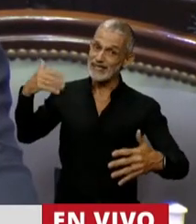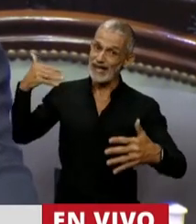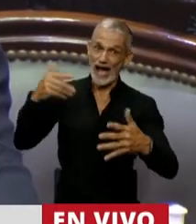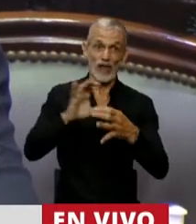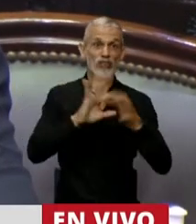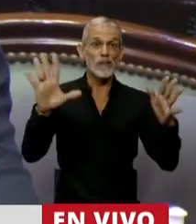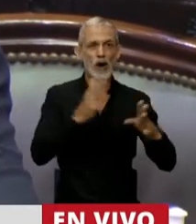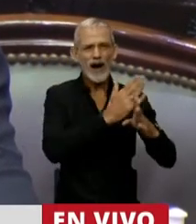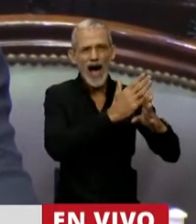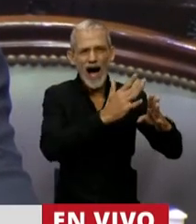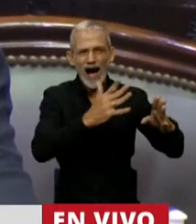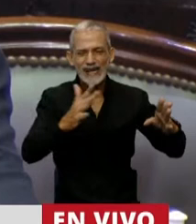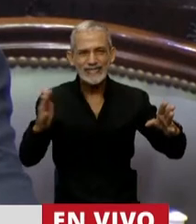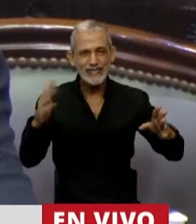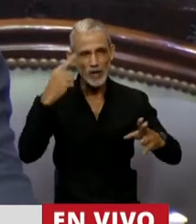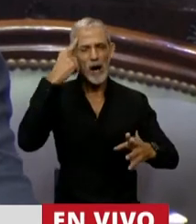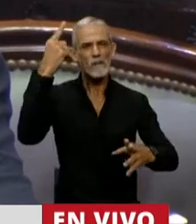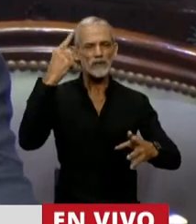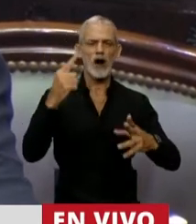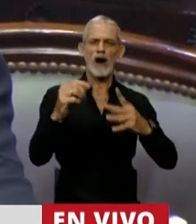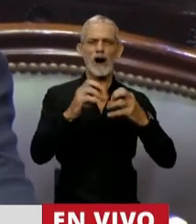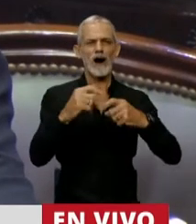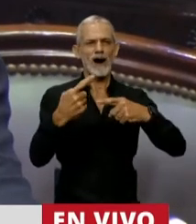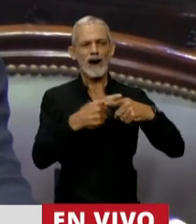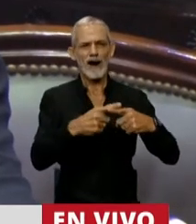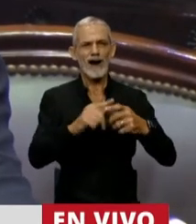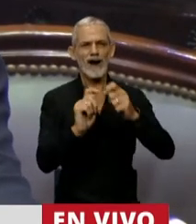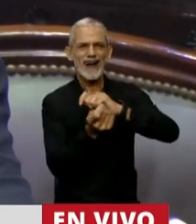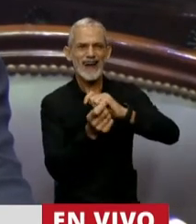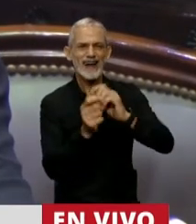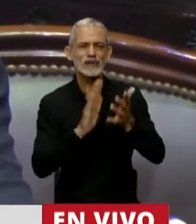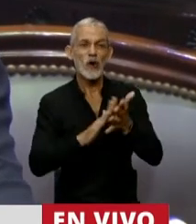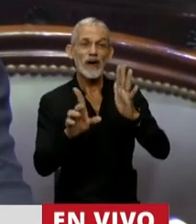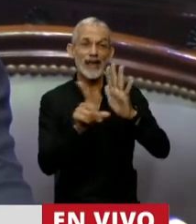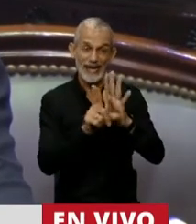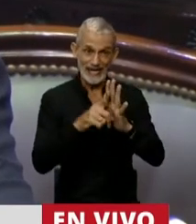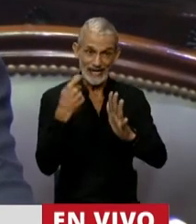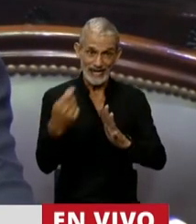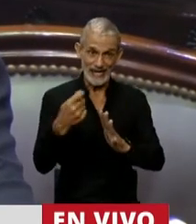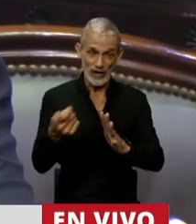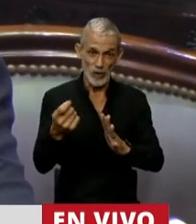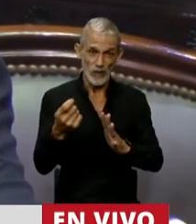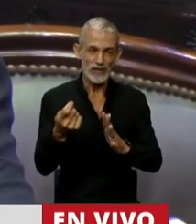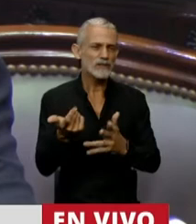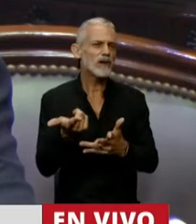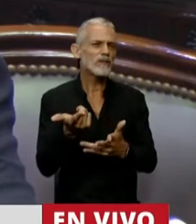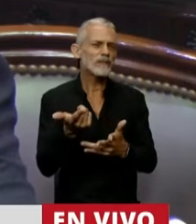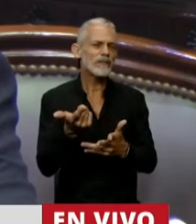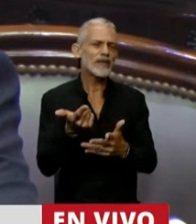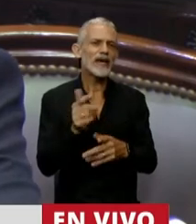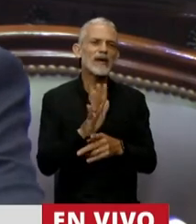democracia una reforma del sistema previsional que no significará